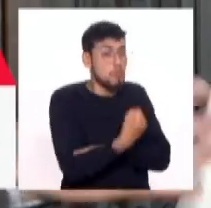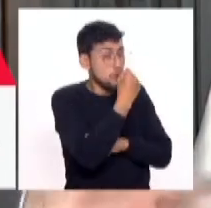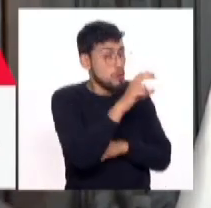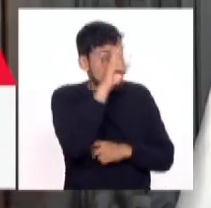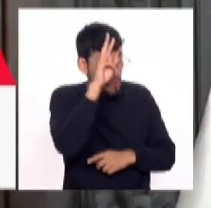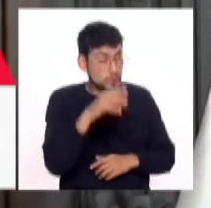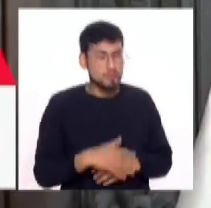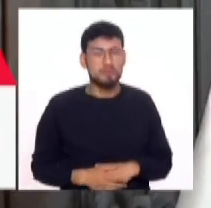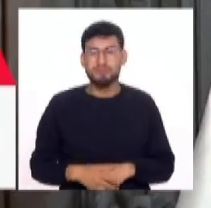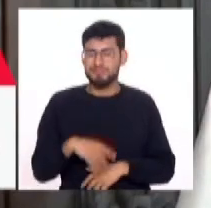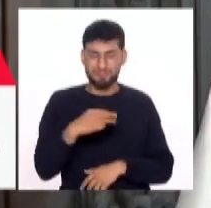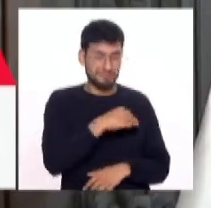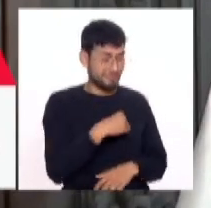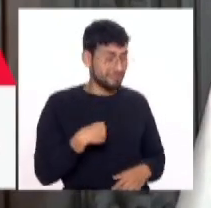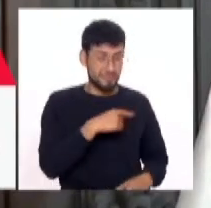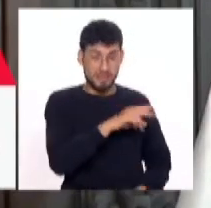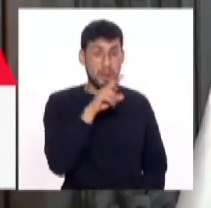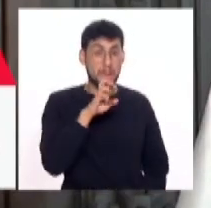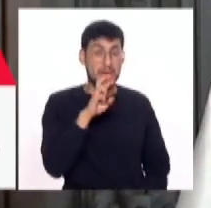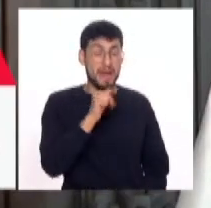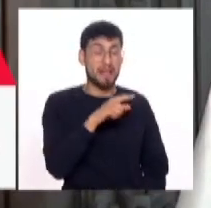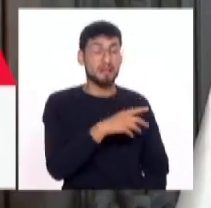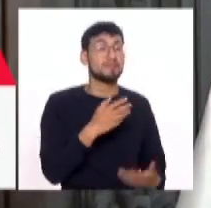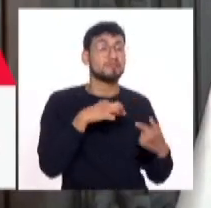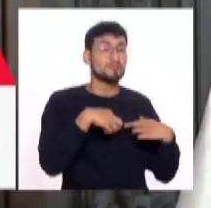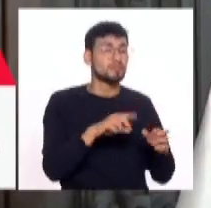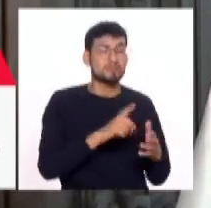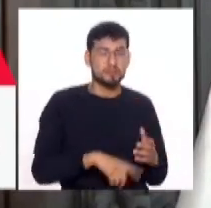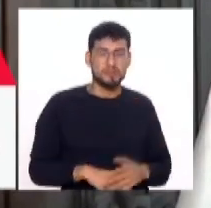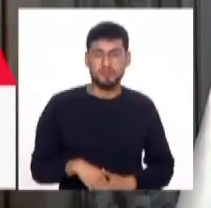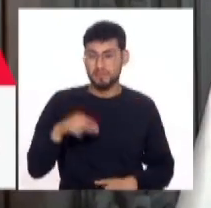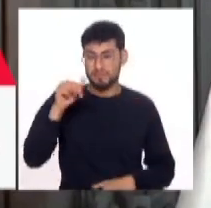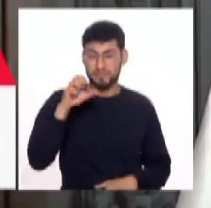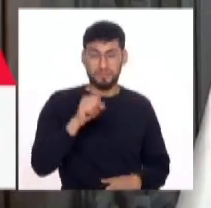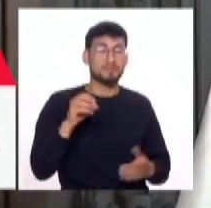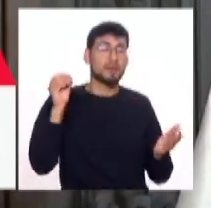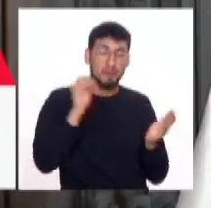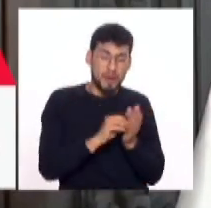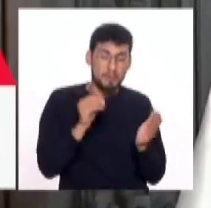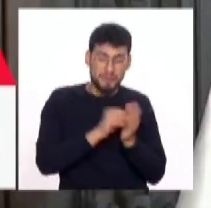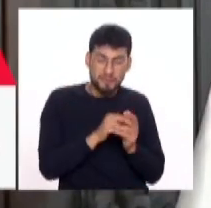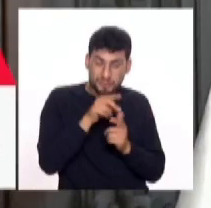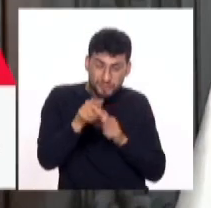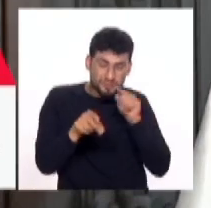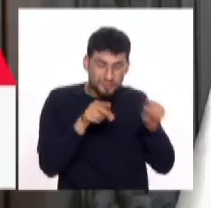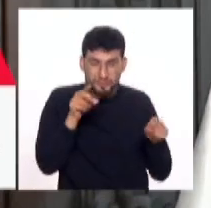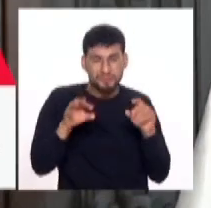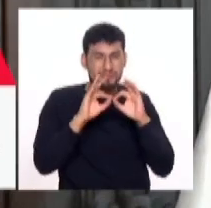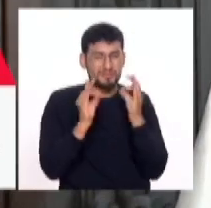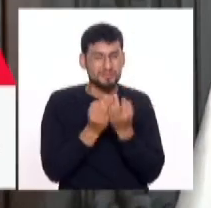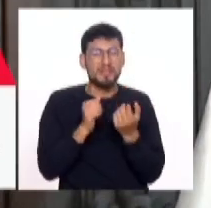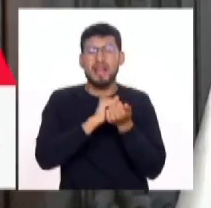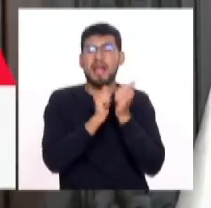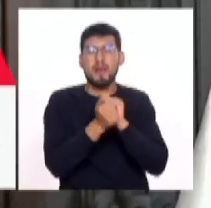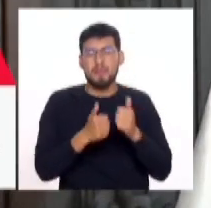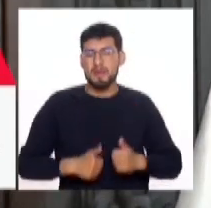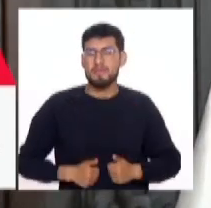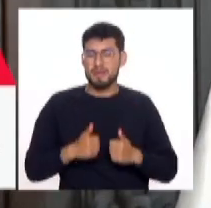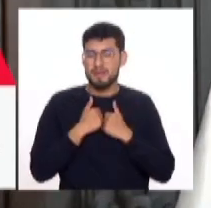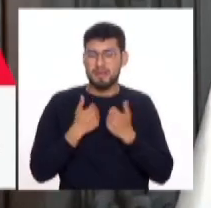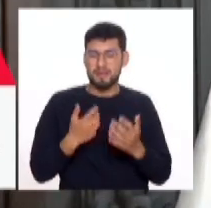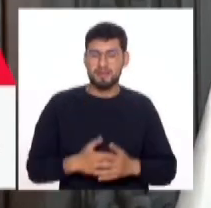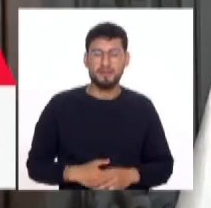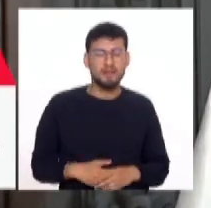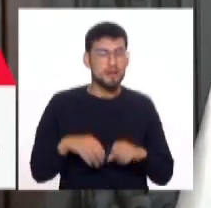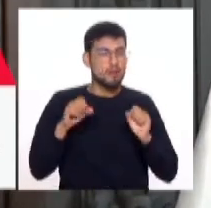con lo que ha dicho el ministro Vera, está permitiendo llevar el gas cada vez a más familias, cambiándoles la vida, y lo